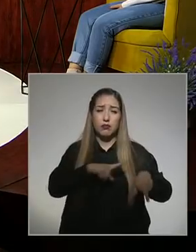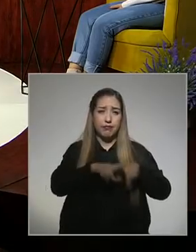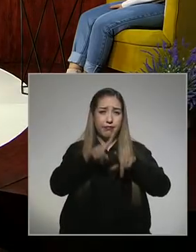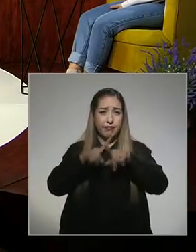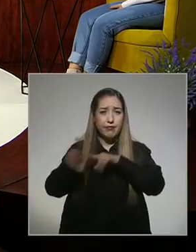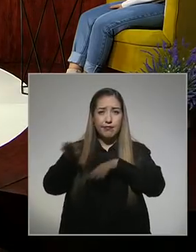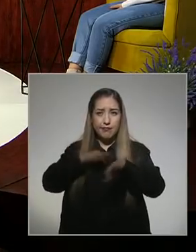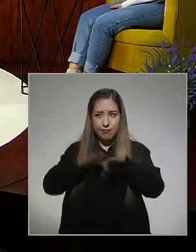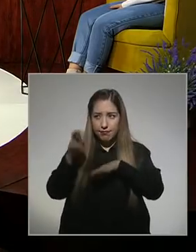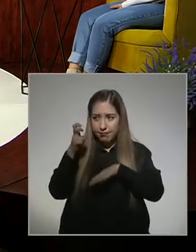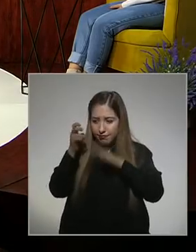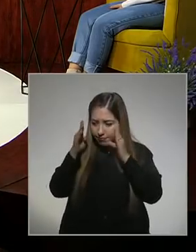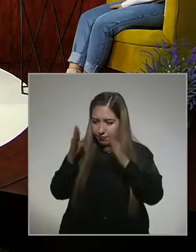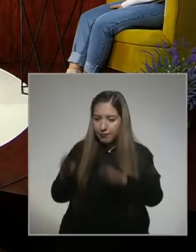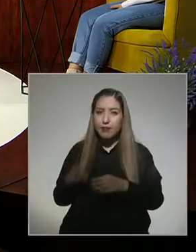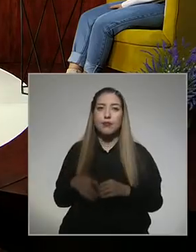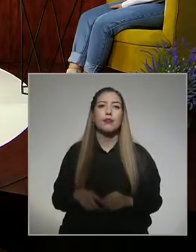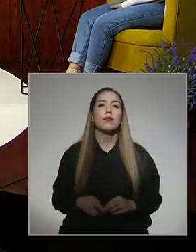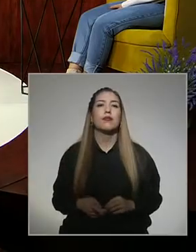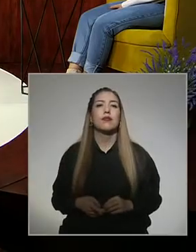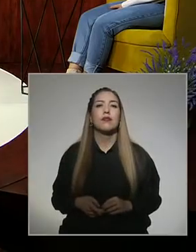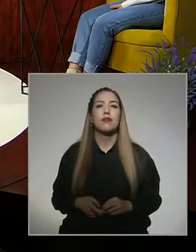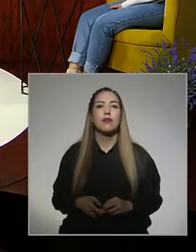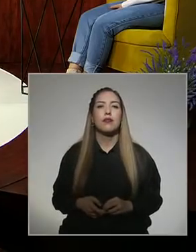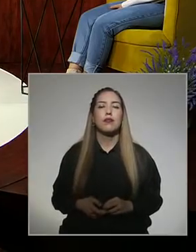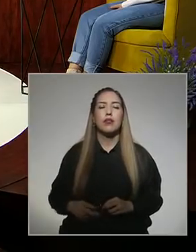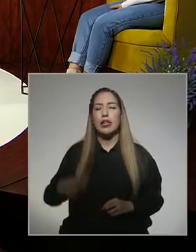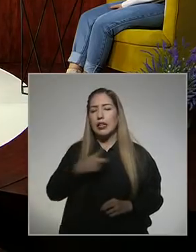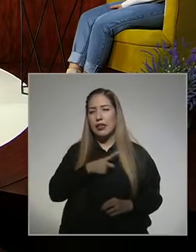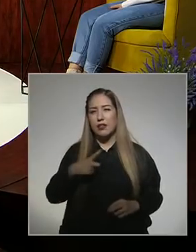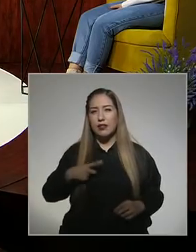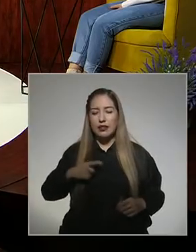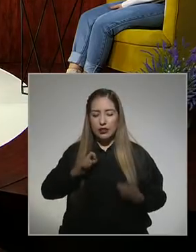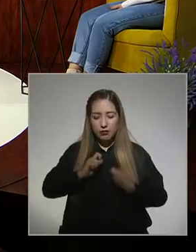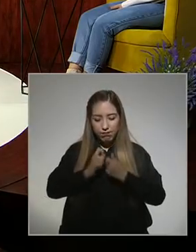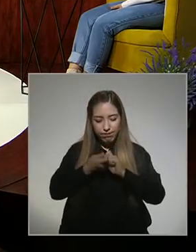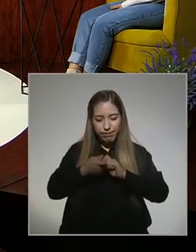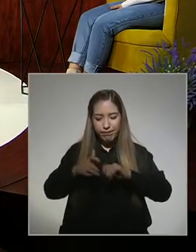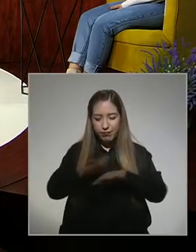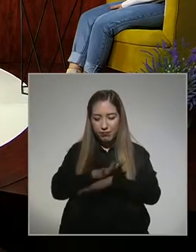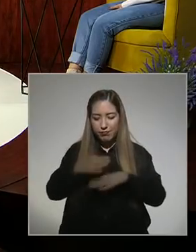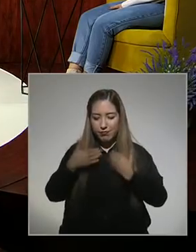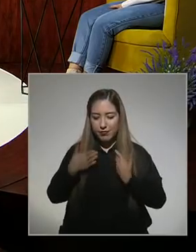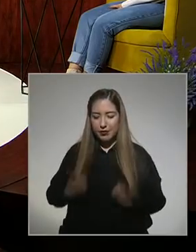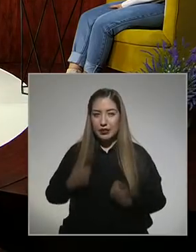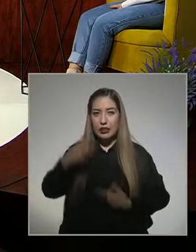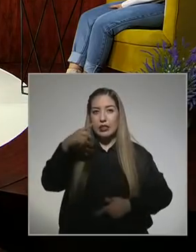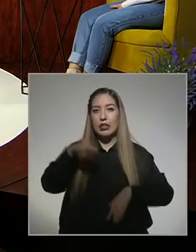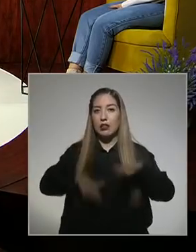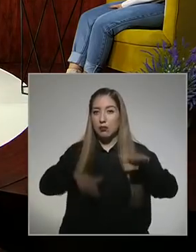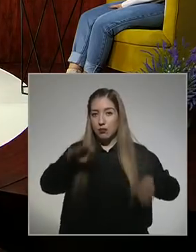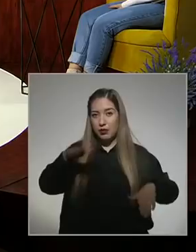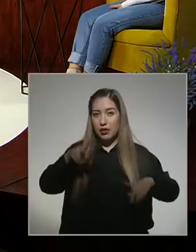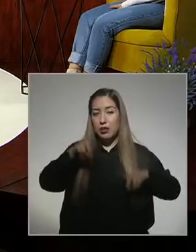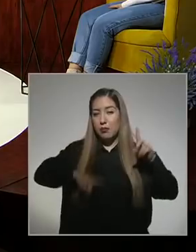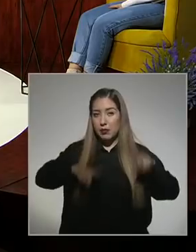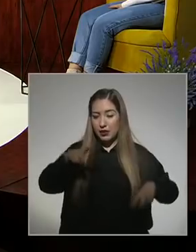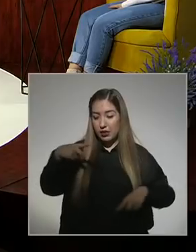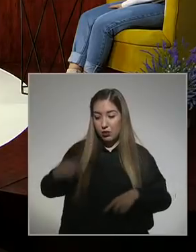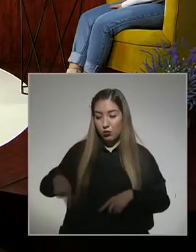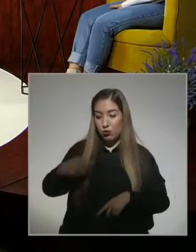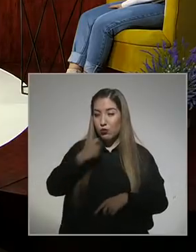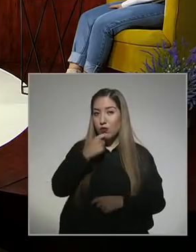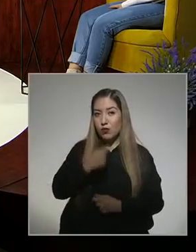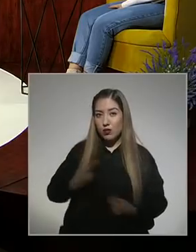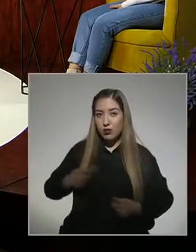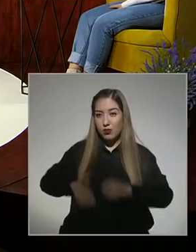y lo tienen que adaptar, tropicalizar al idioma, al lenguaje, de acuerdo con la edad del niño o de la niña. Yo no